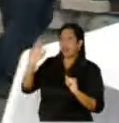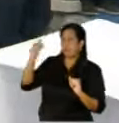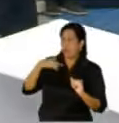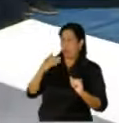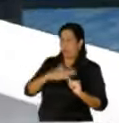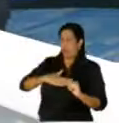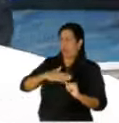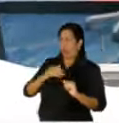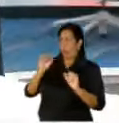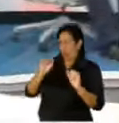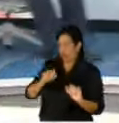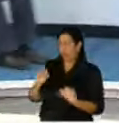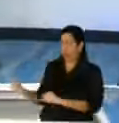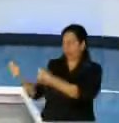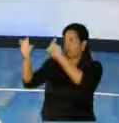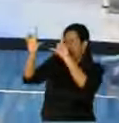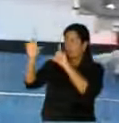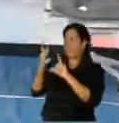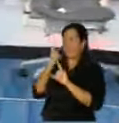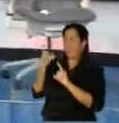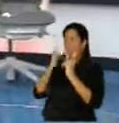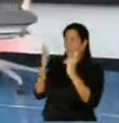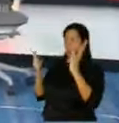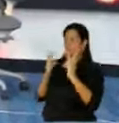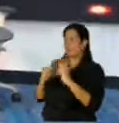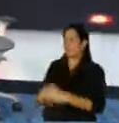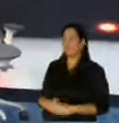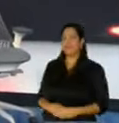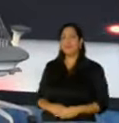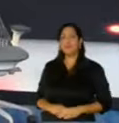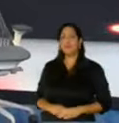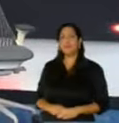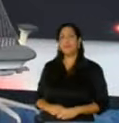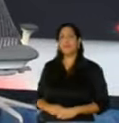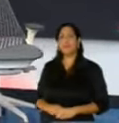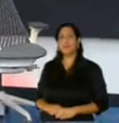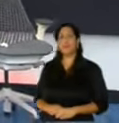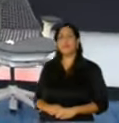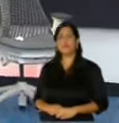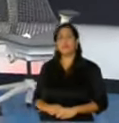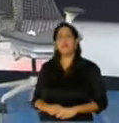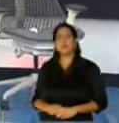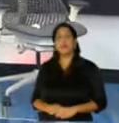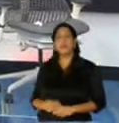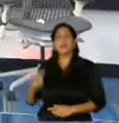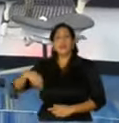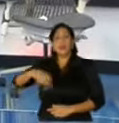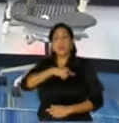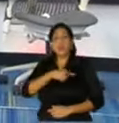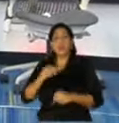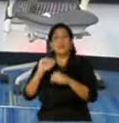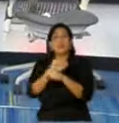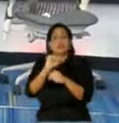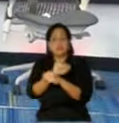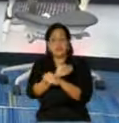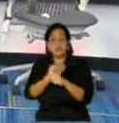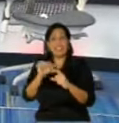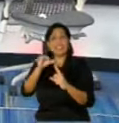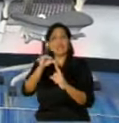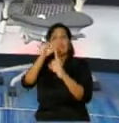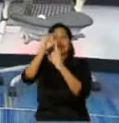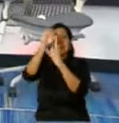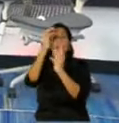favor. Y el propósito de nosotros como Task Force principalmente es